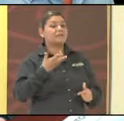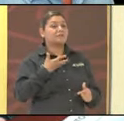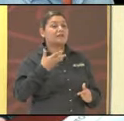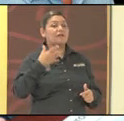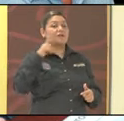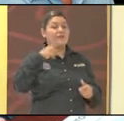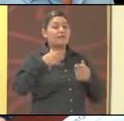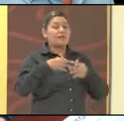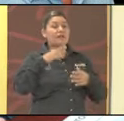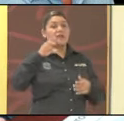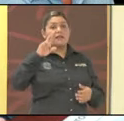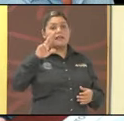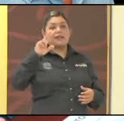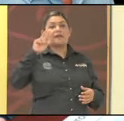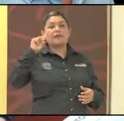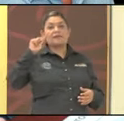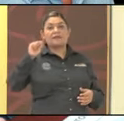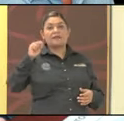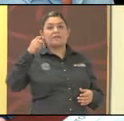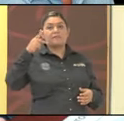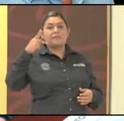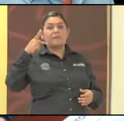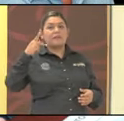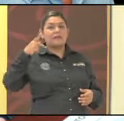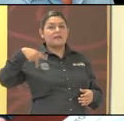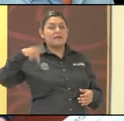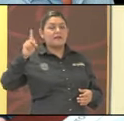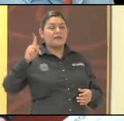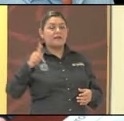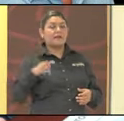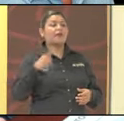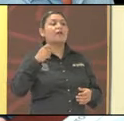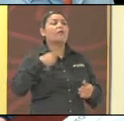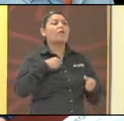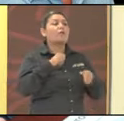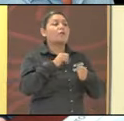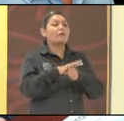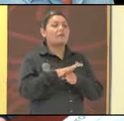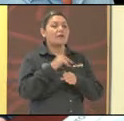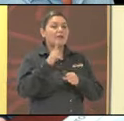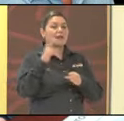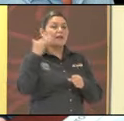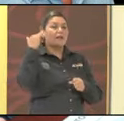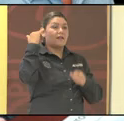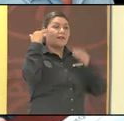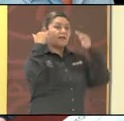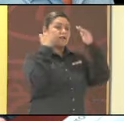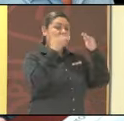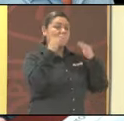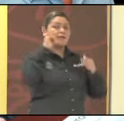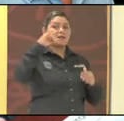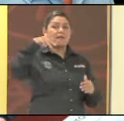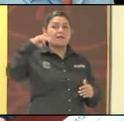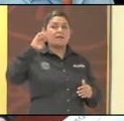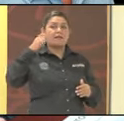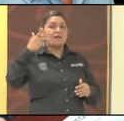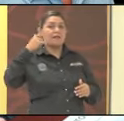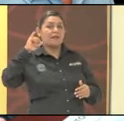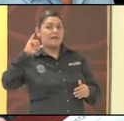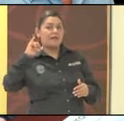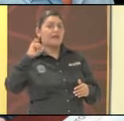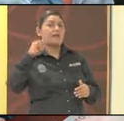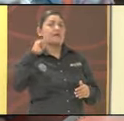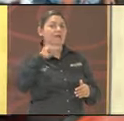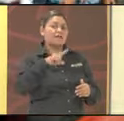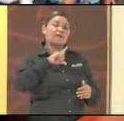RTK GPS, lo cual nos pone al nivel que pide el INEGI para este tipo de trabajos.